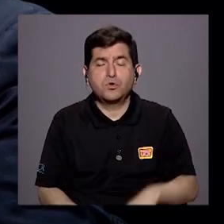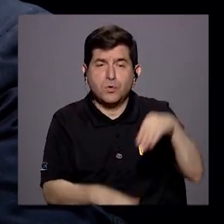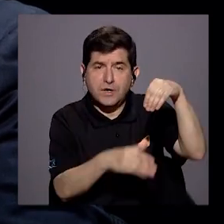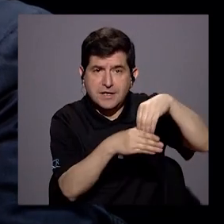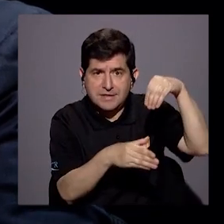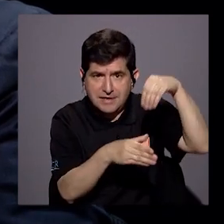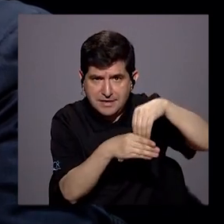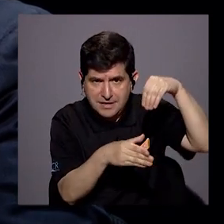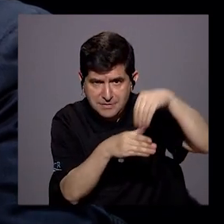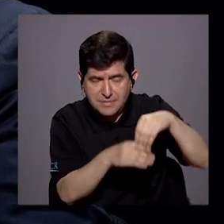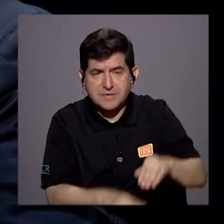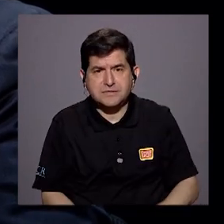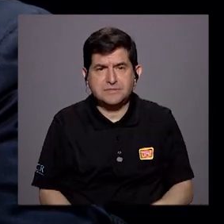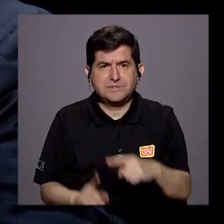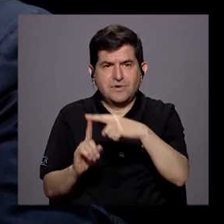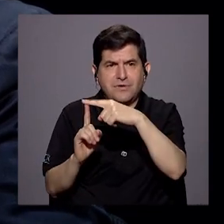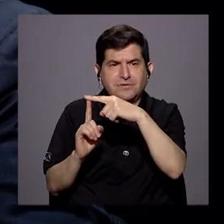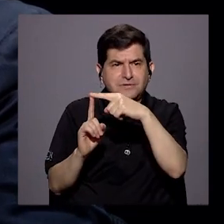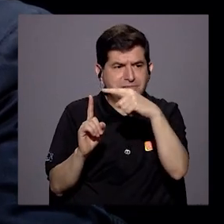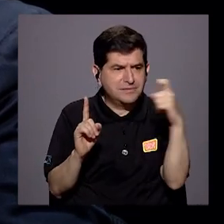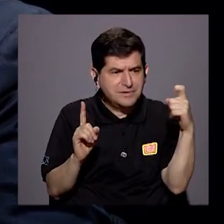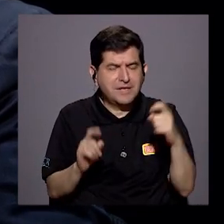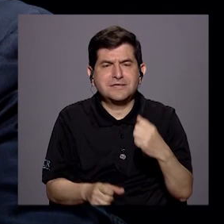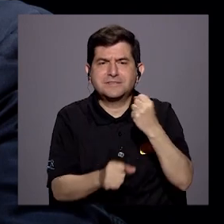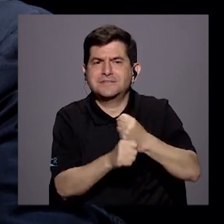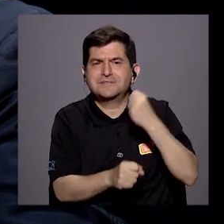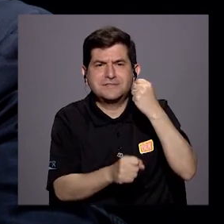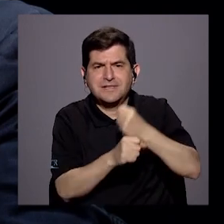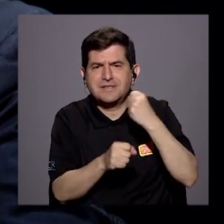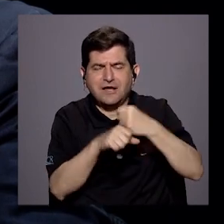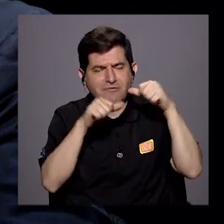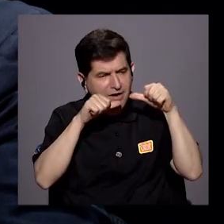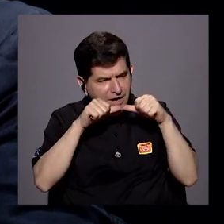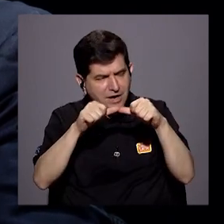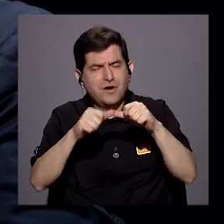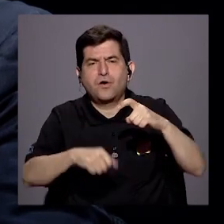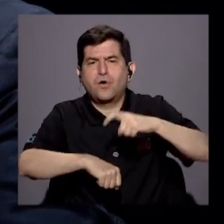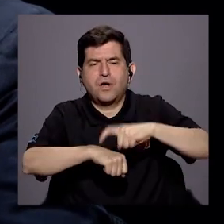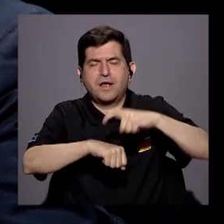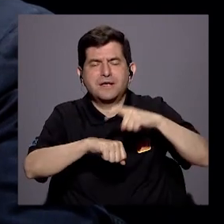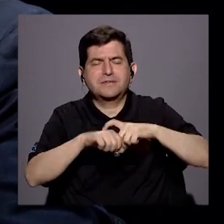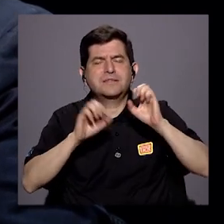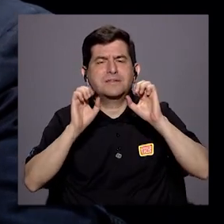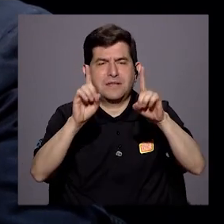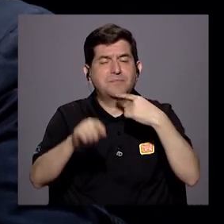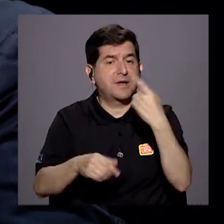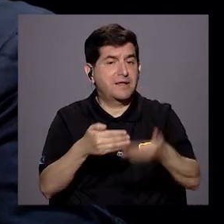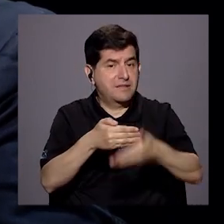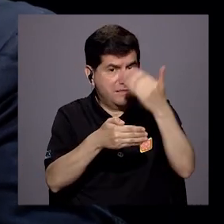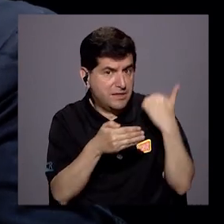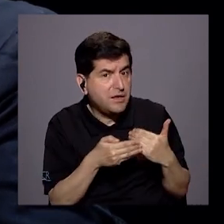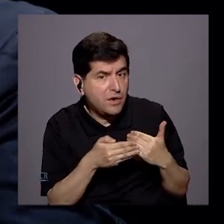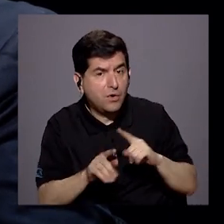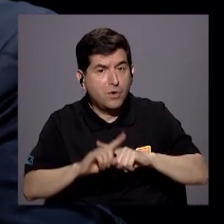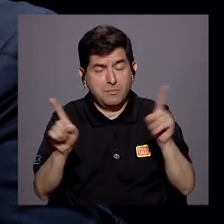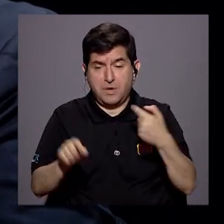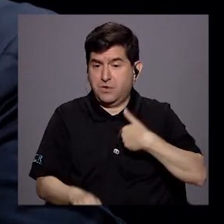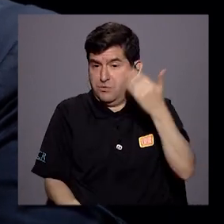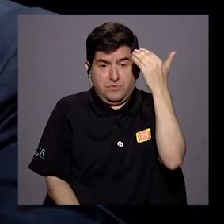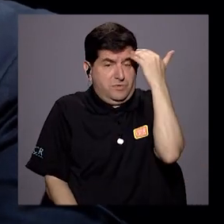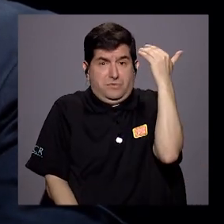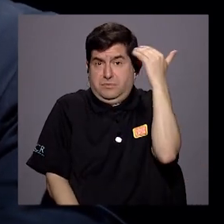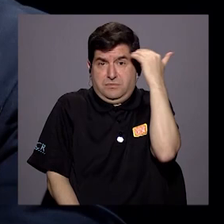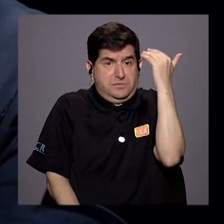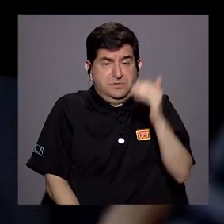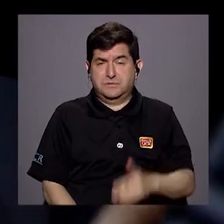inversión desde un trabajo sistemático en la etapa de la educación que usted lo mencionaba ahora pero no sé si habrá